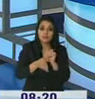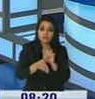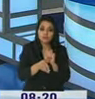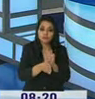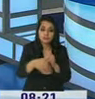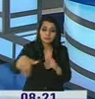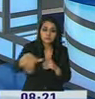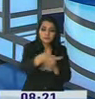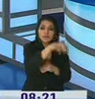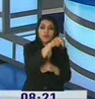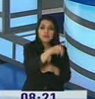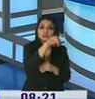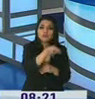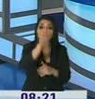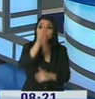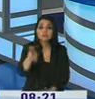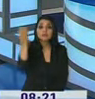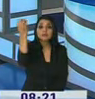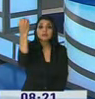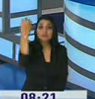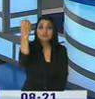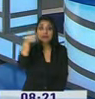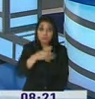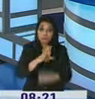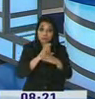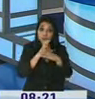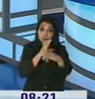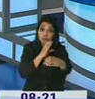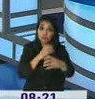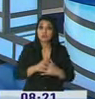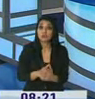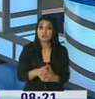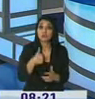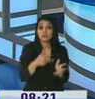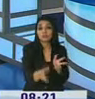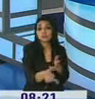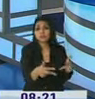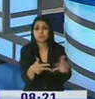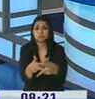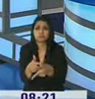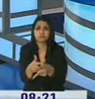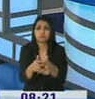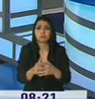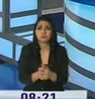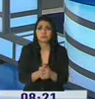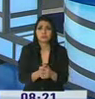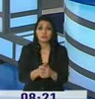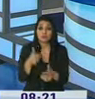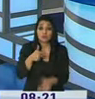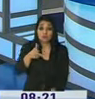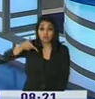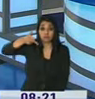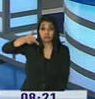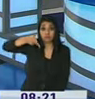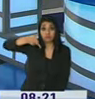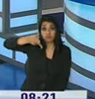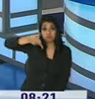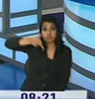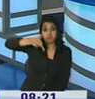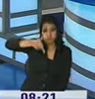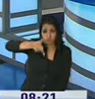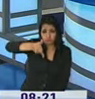Naciones Unidas, en el semáforo, otro de estos buses a mí me tiró el carro. Desde la parte de acá, yo venía a una velocidad